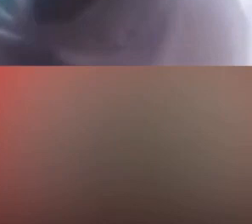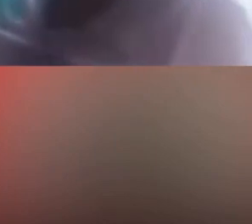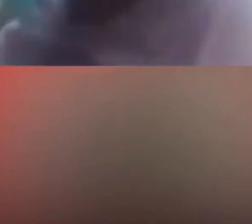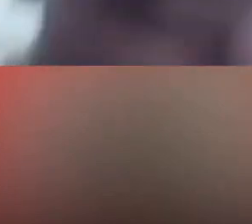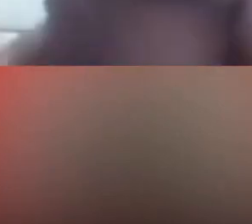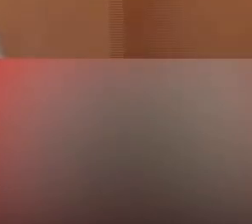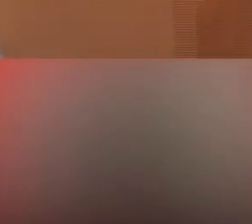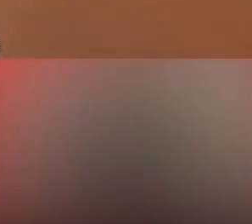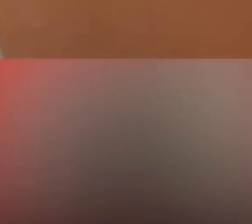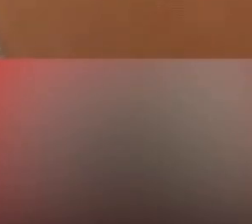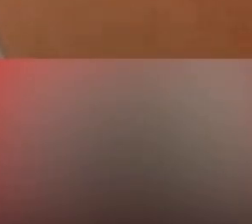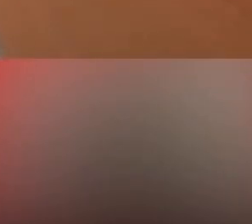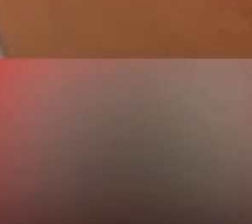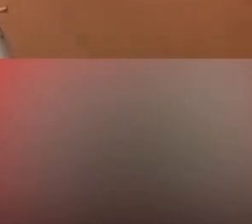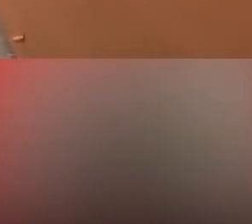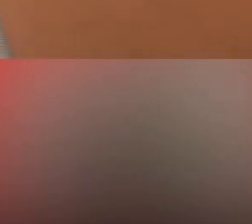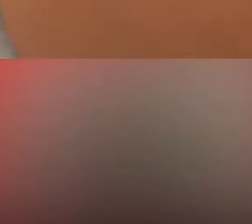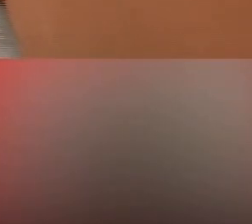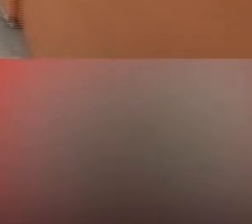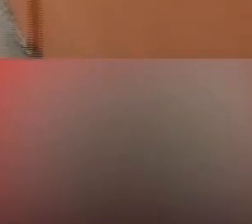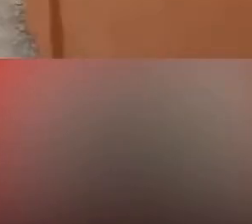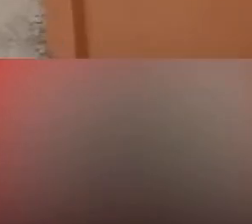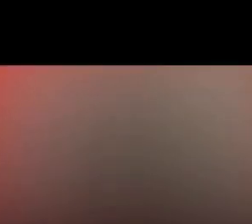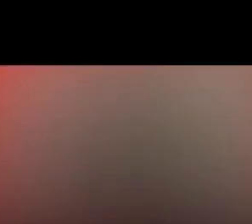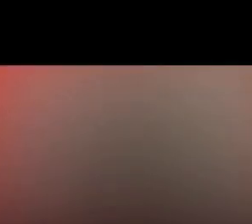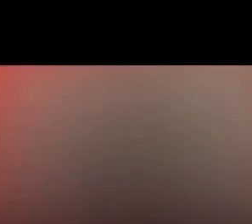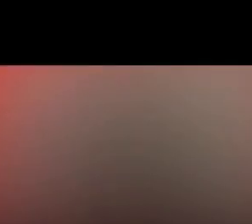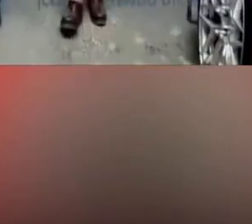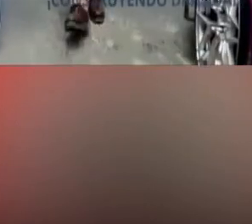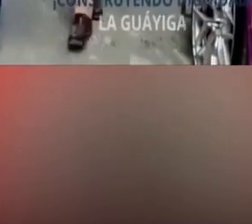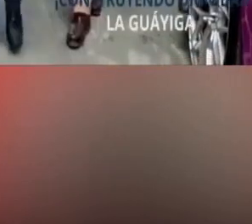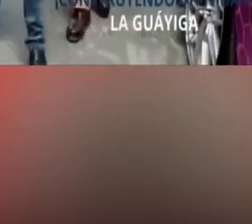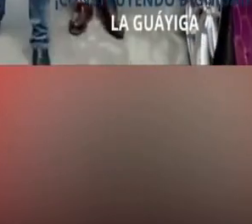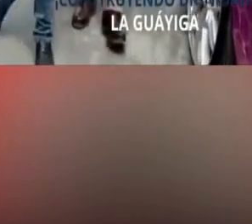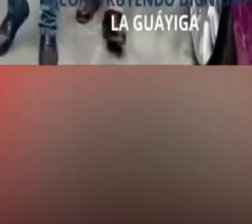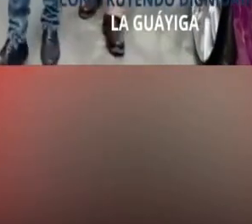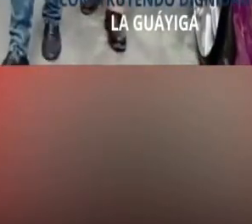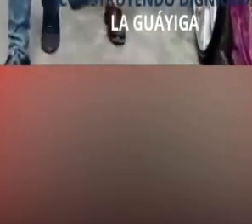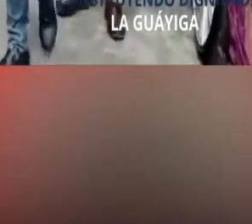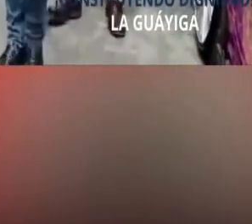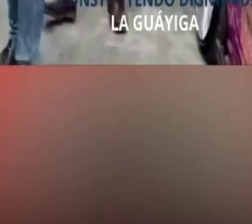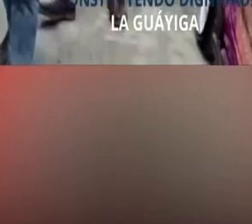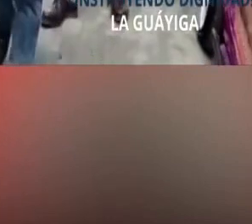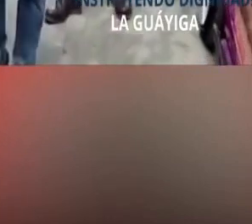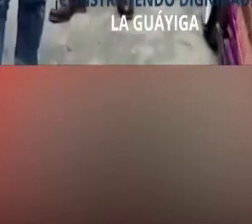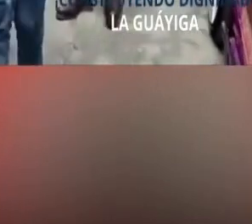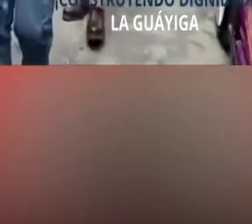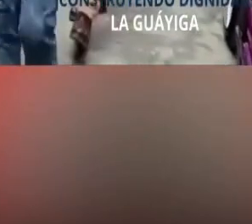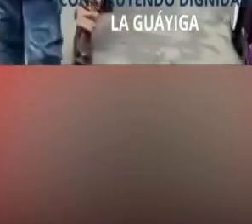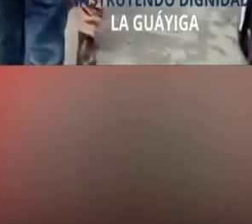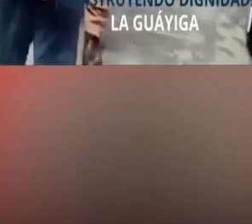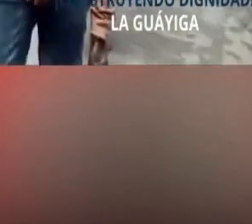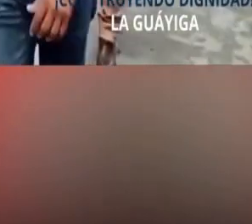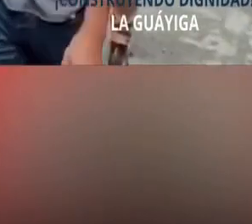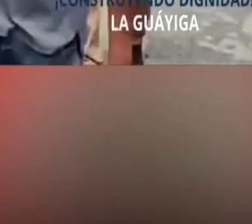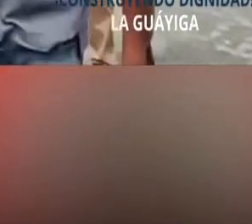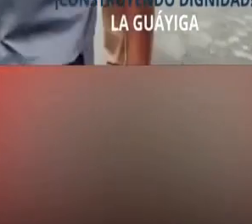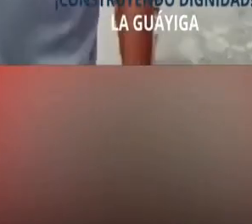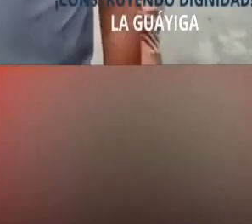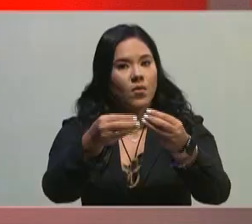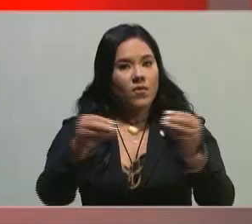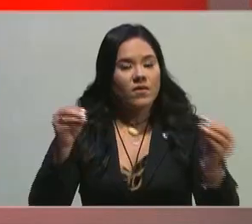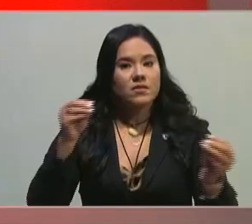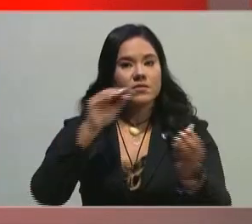distritos municipales y municipios del Gran Santo Domingo Santiago y San Francisco pues tenemos oficinas